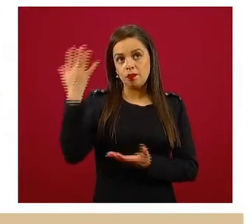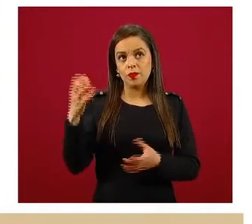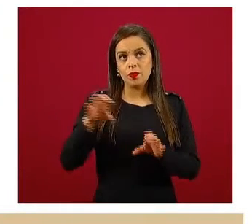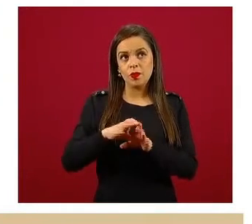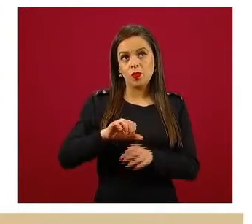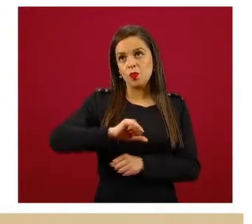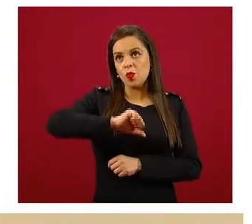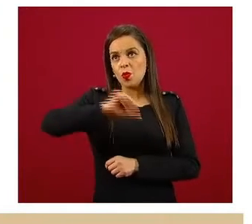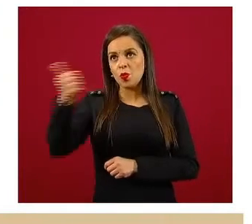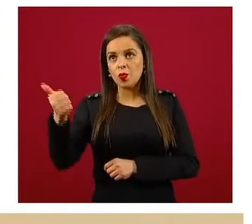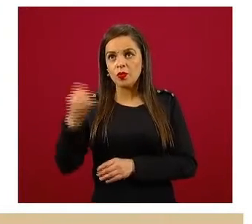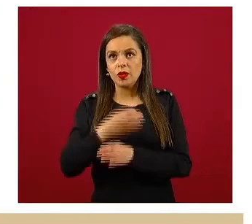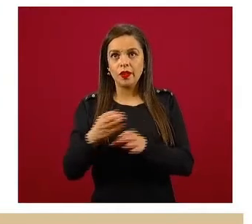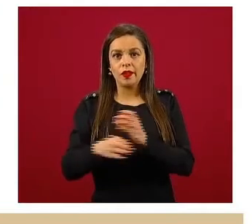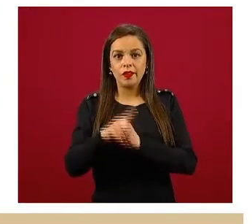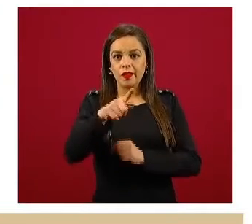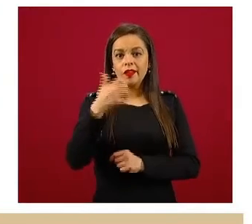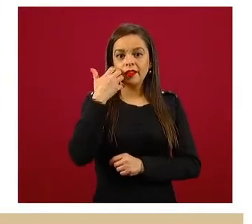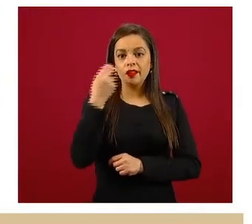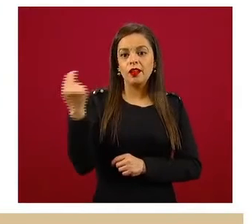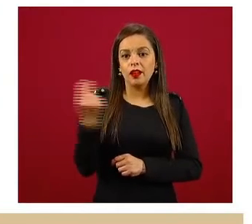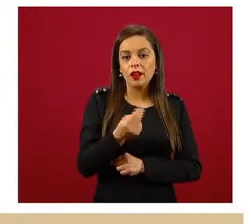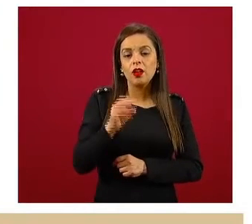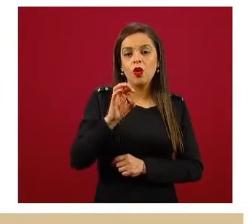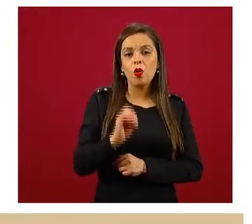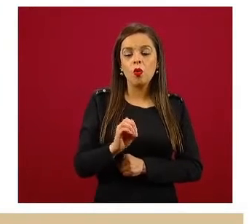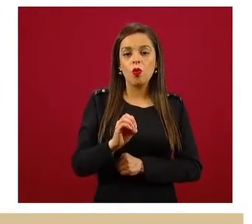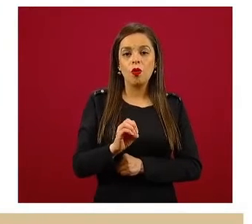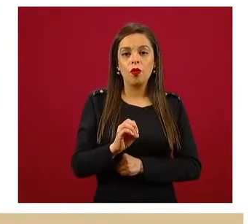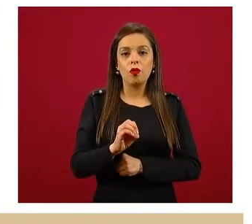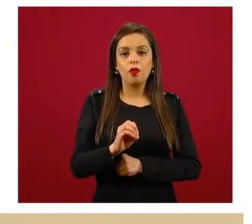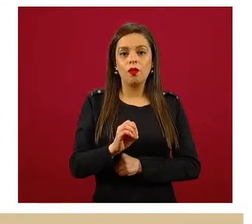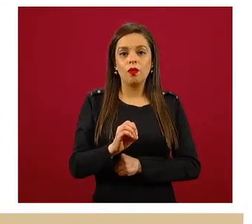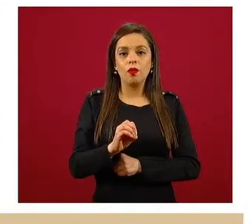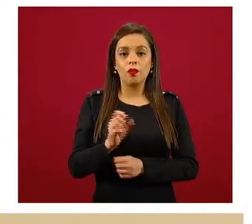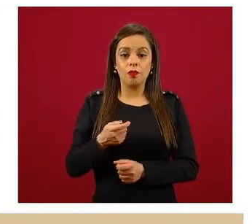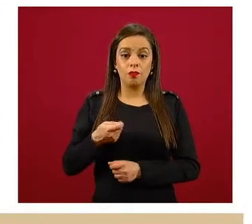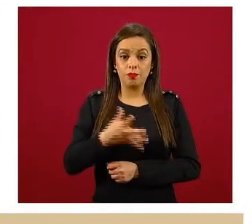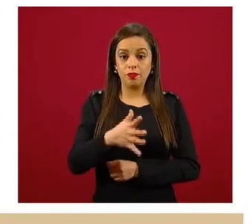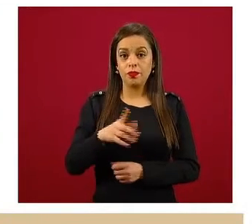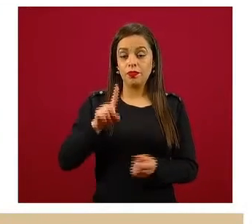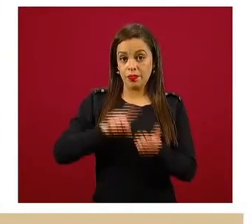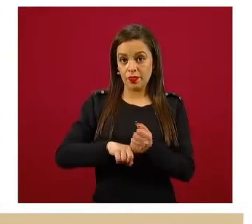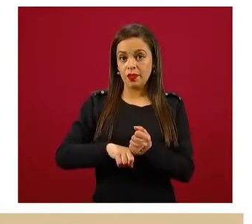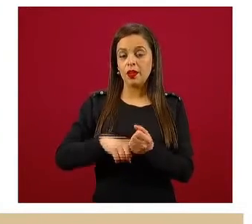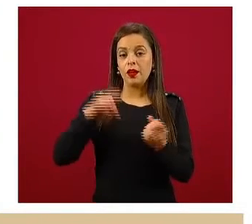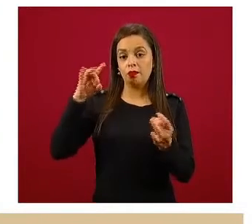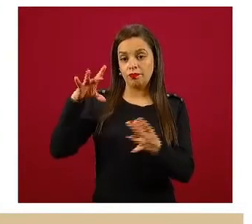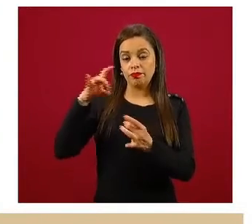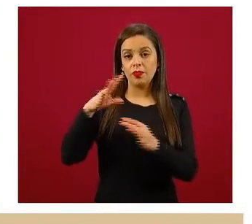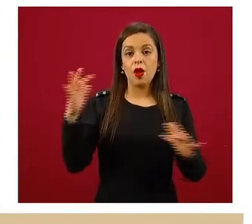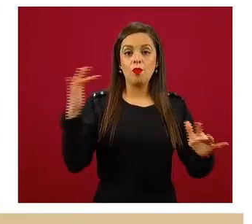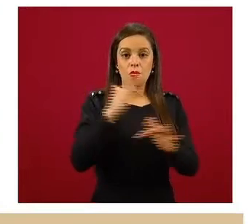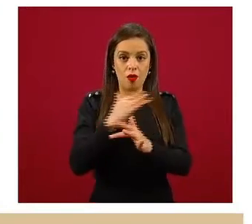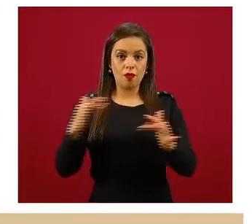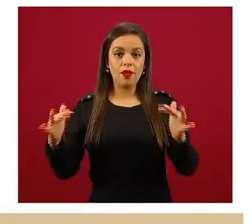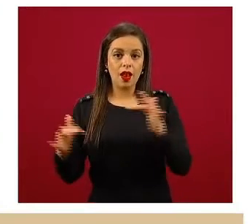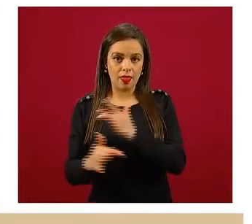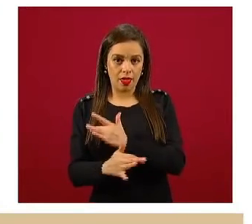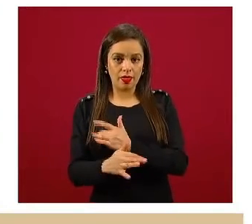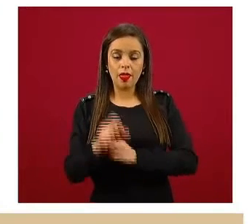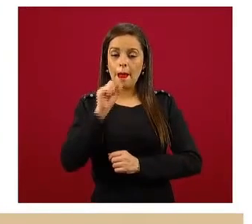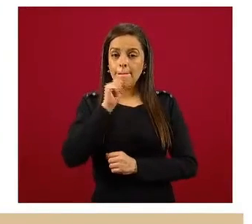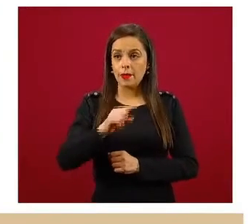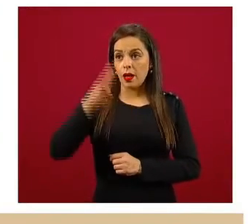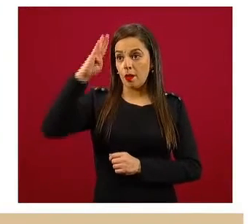quería hacer y a la que se definió como una movilidad. Entonces, Baja California Sur también se